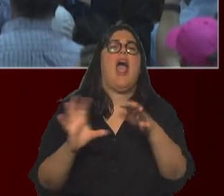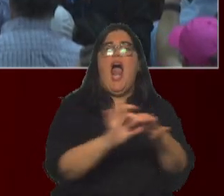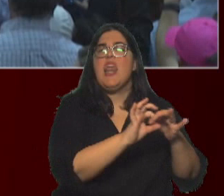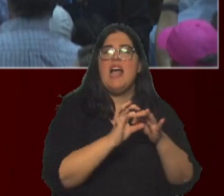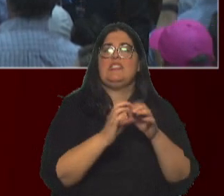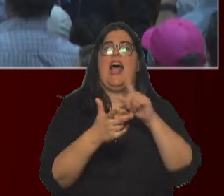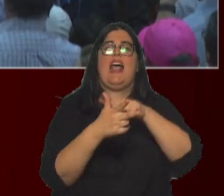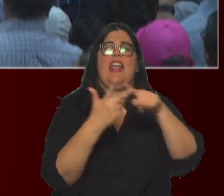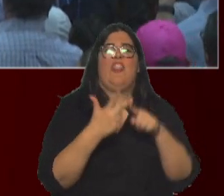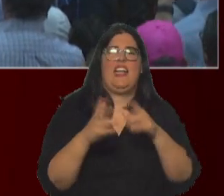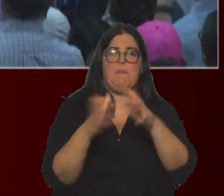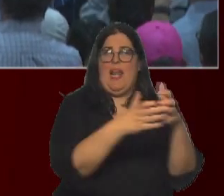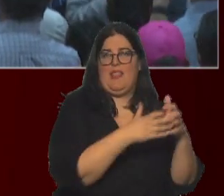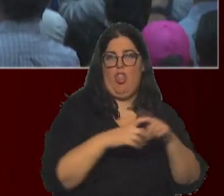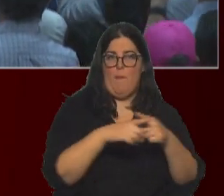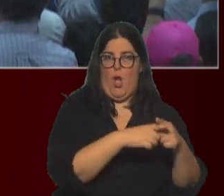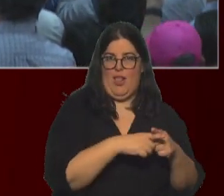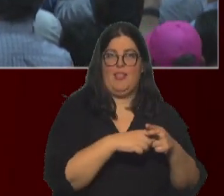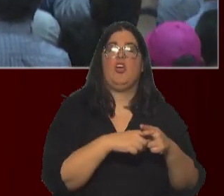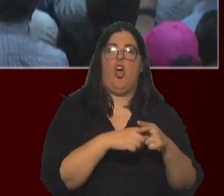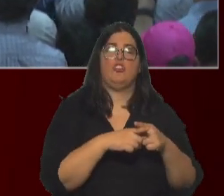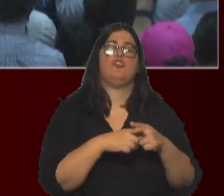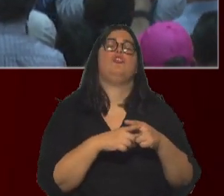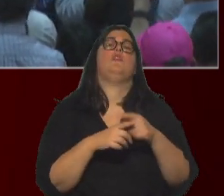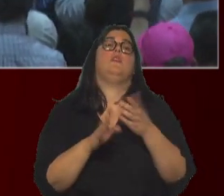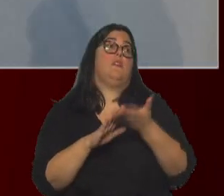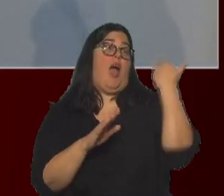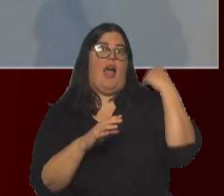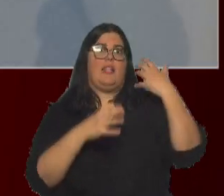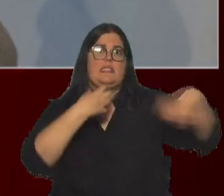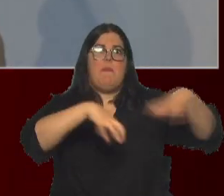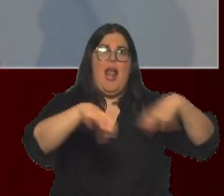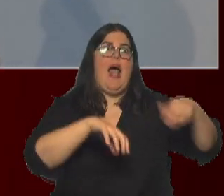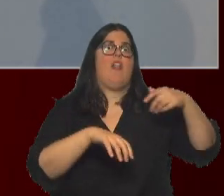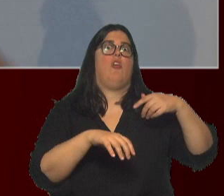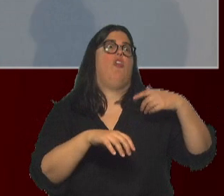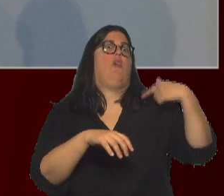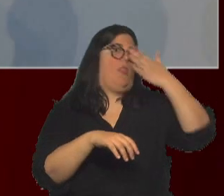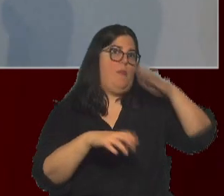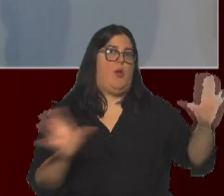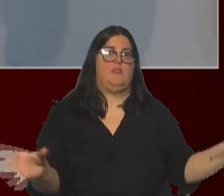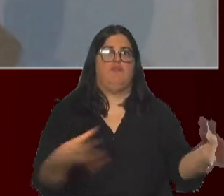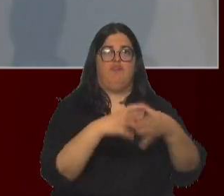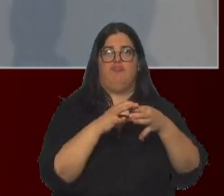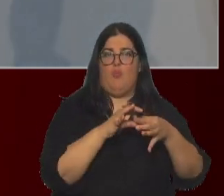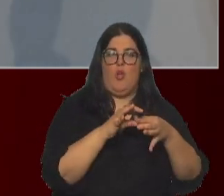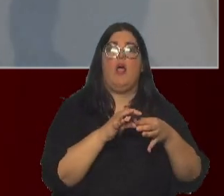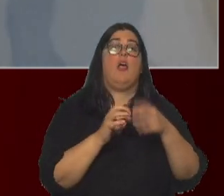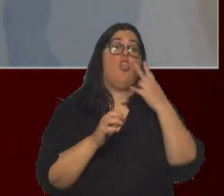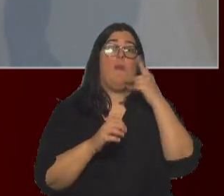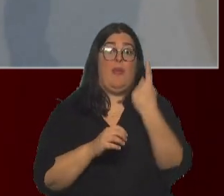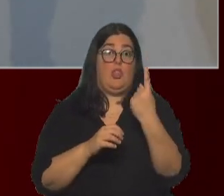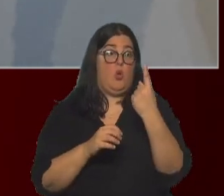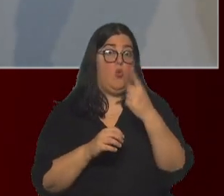por separado en las elecciones hasta el 2018, que intentaron enfrentarse contra AMLO, y en el 2021